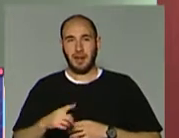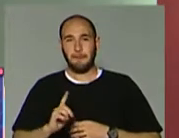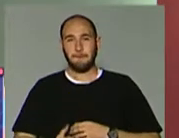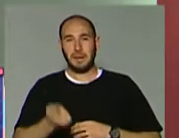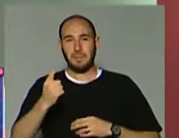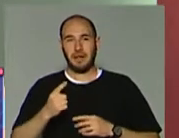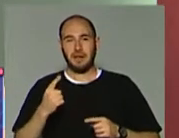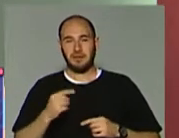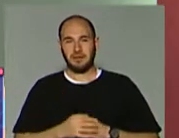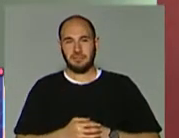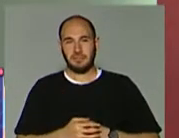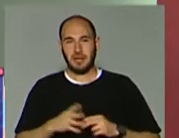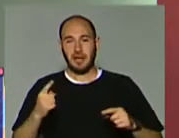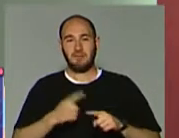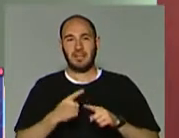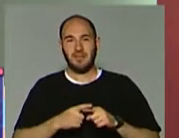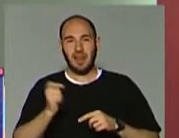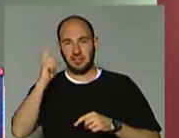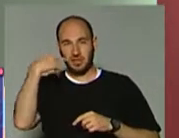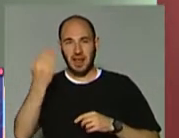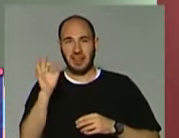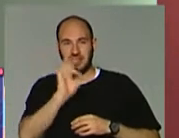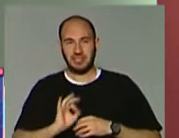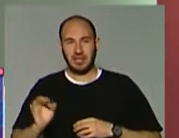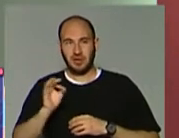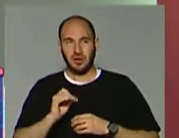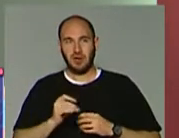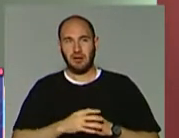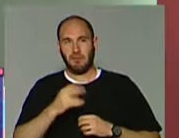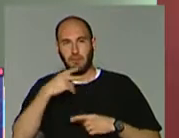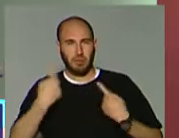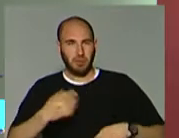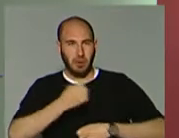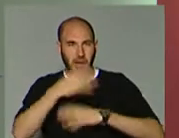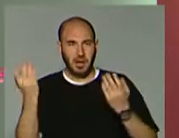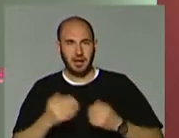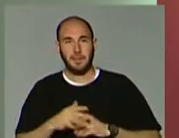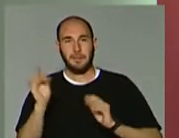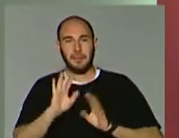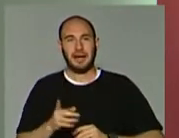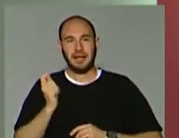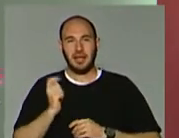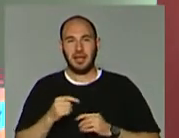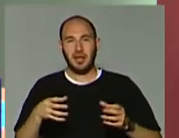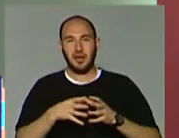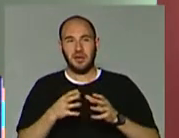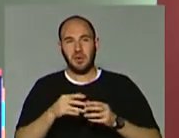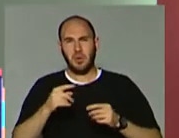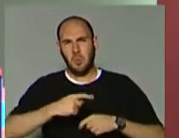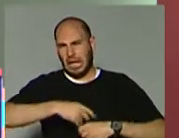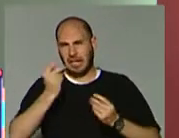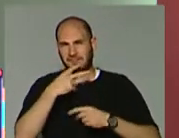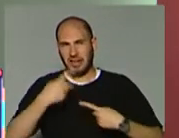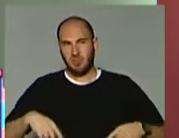primera edición del Festival Internacional de Diseño Cualquier Verdura. Este fue organizado por el colectivo Cualquier Verdura,